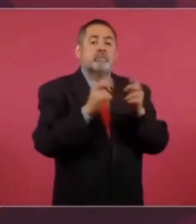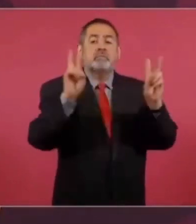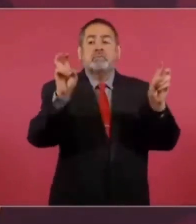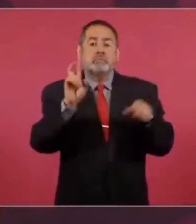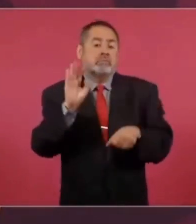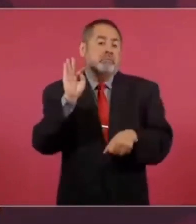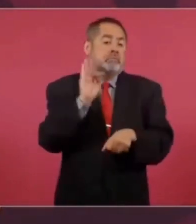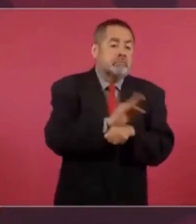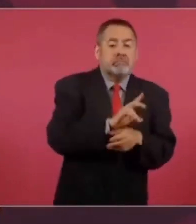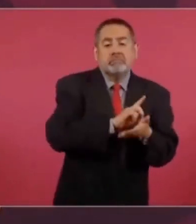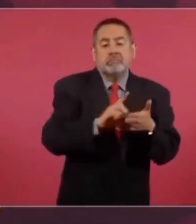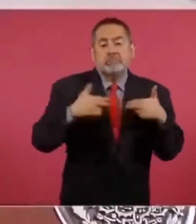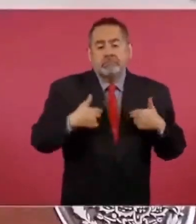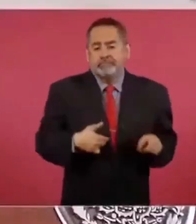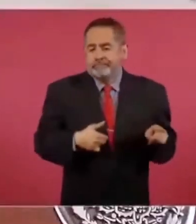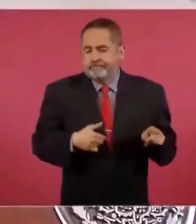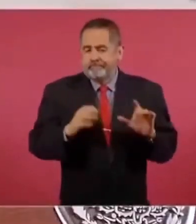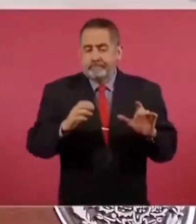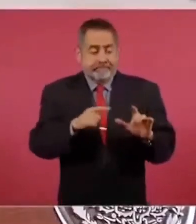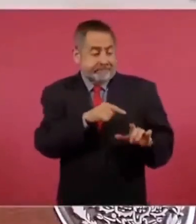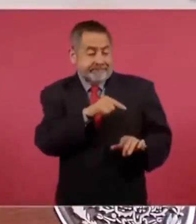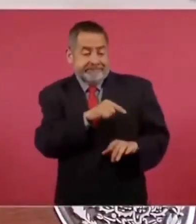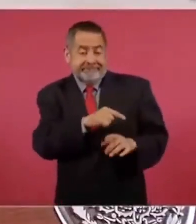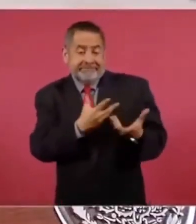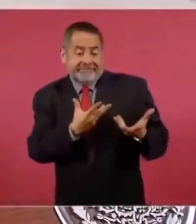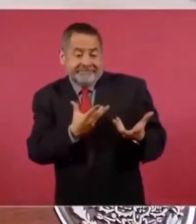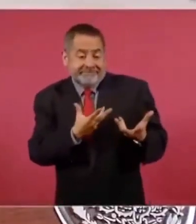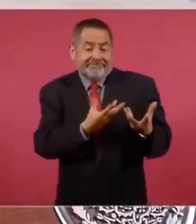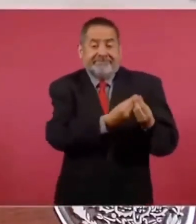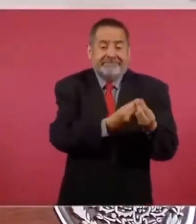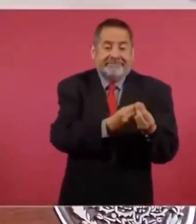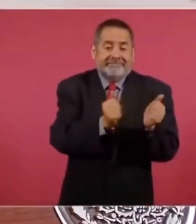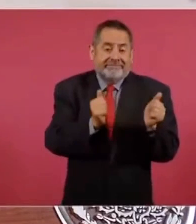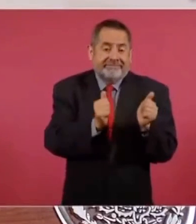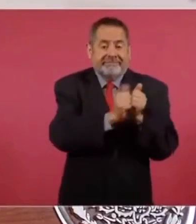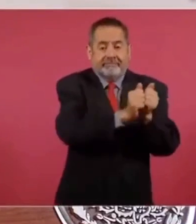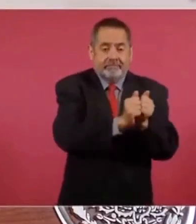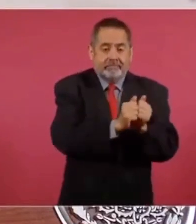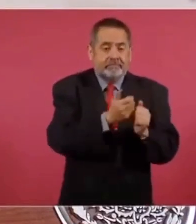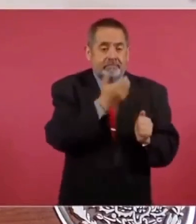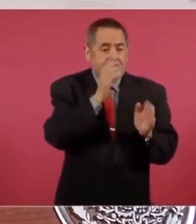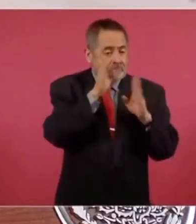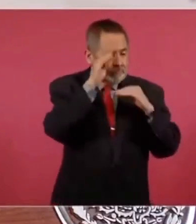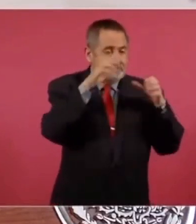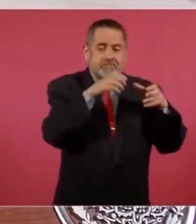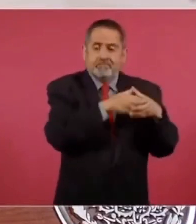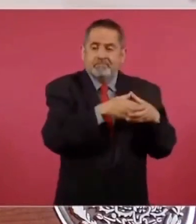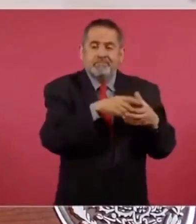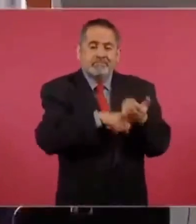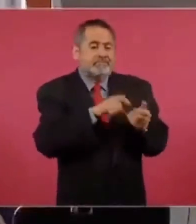de derechos humanos, muy vinculados al conservadurismo, a la derecha,